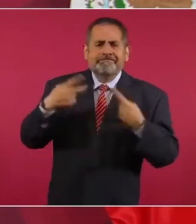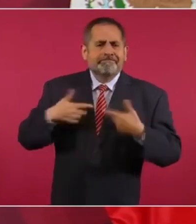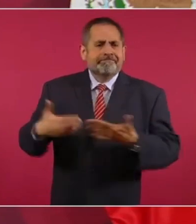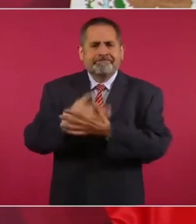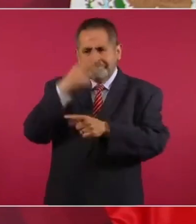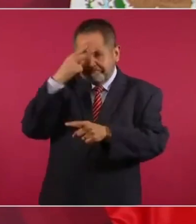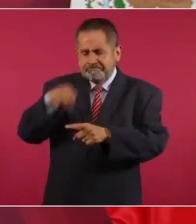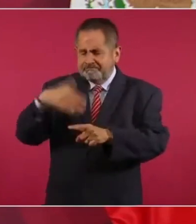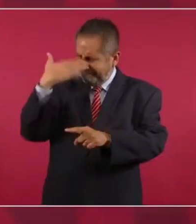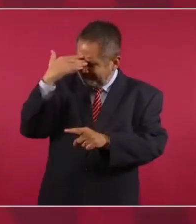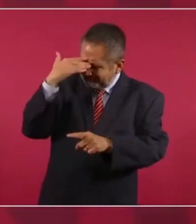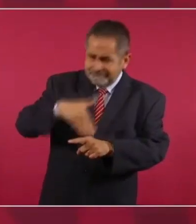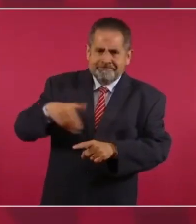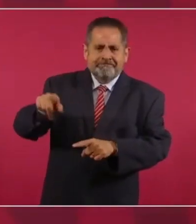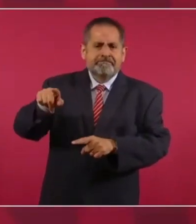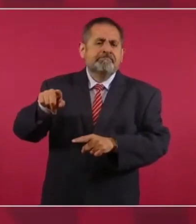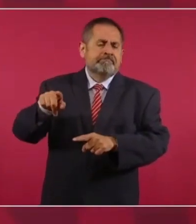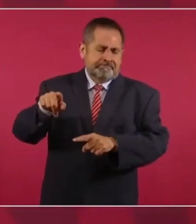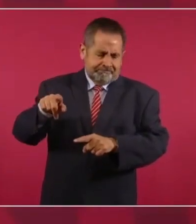mexicanos.